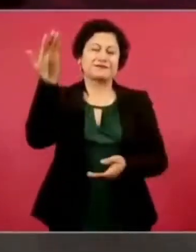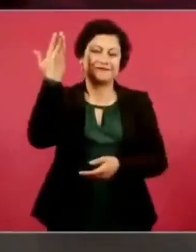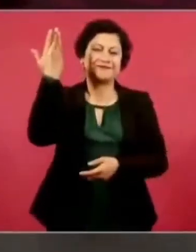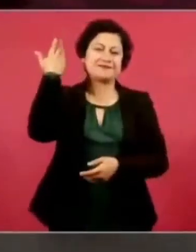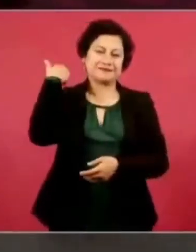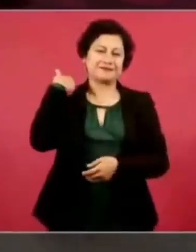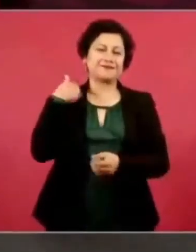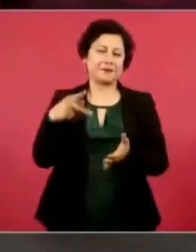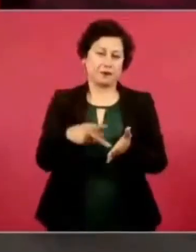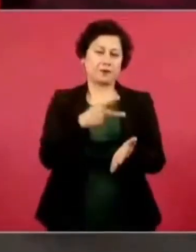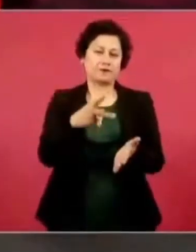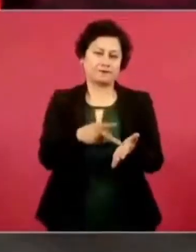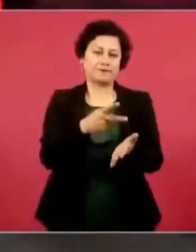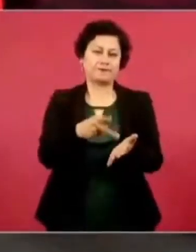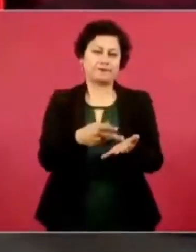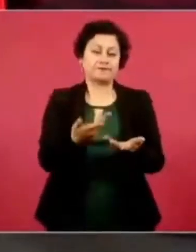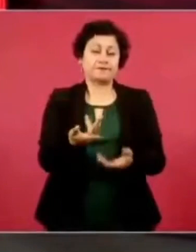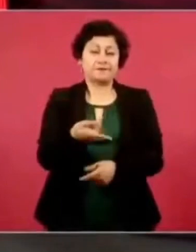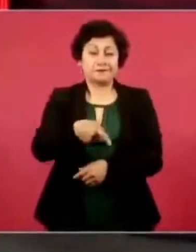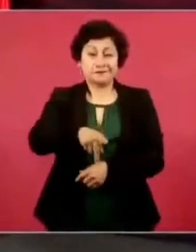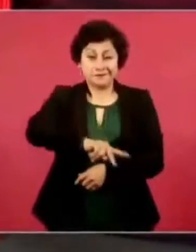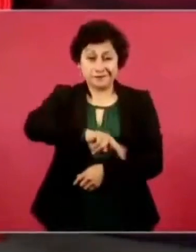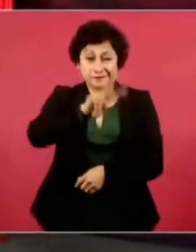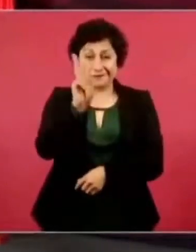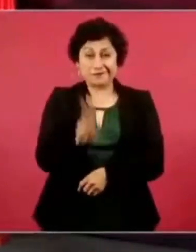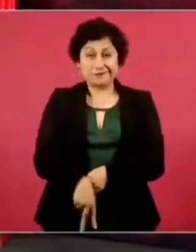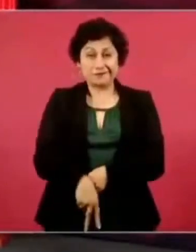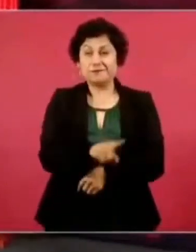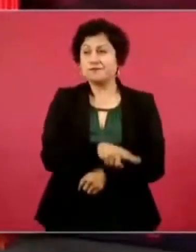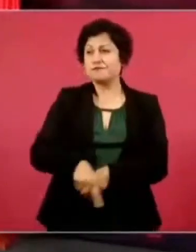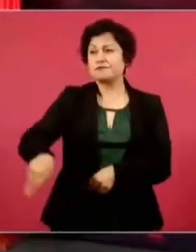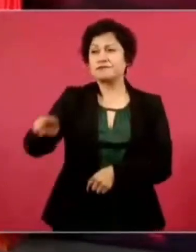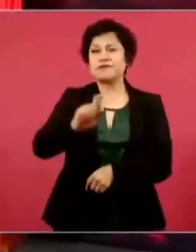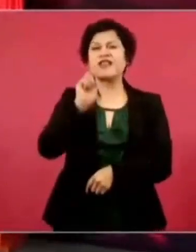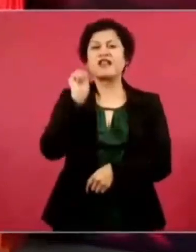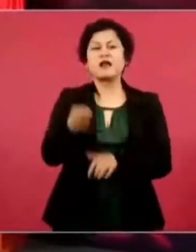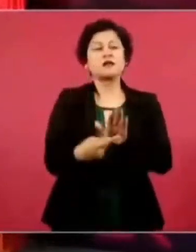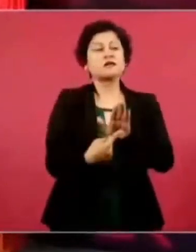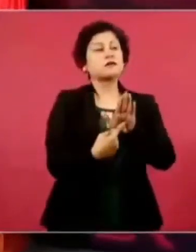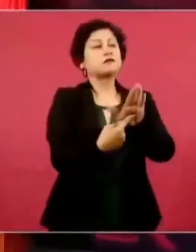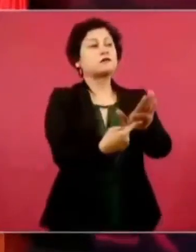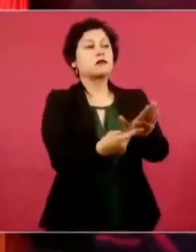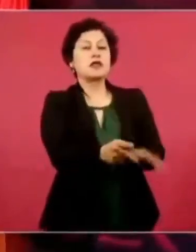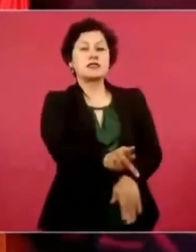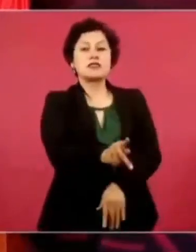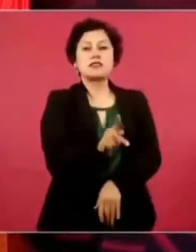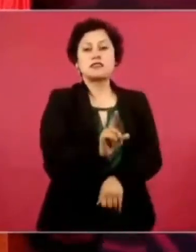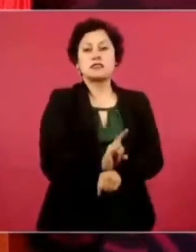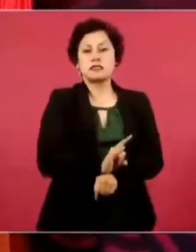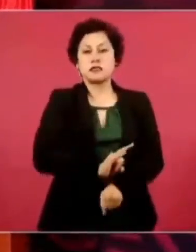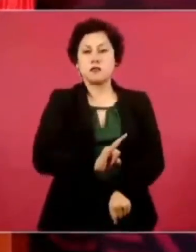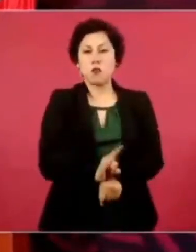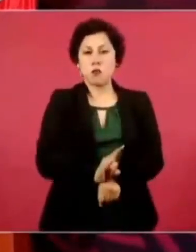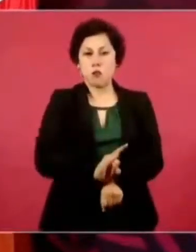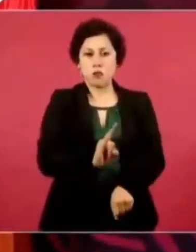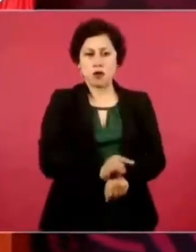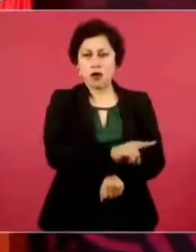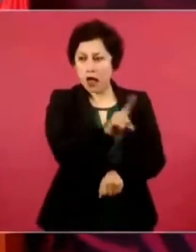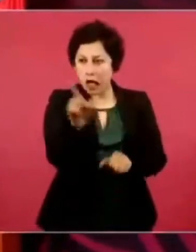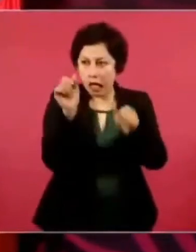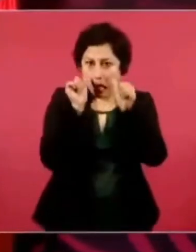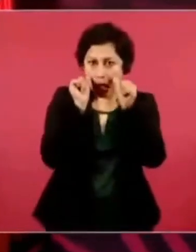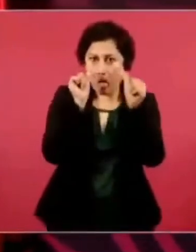para simular de que se atendían las cosas. Y